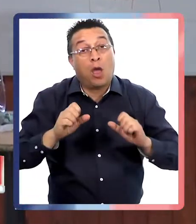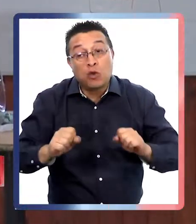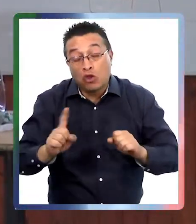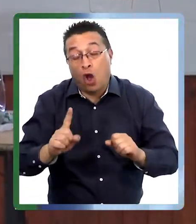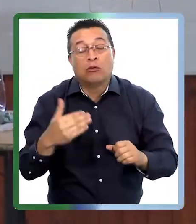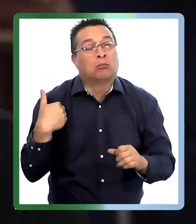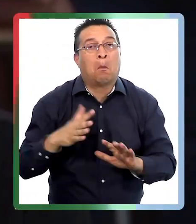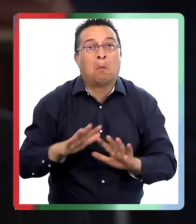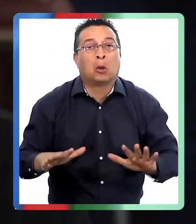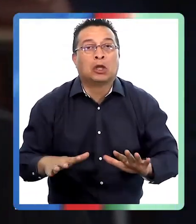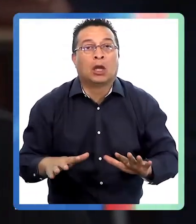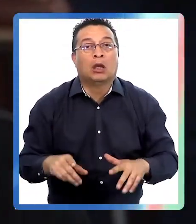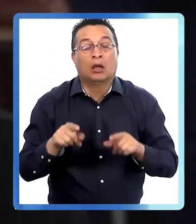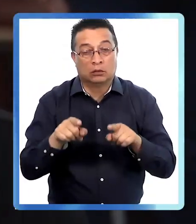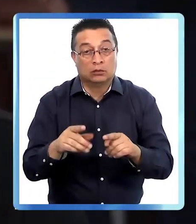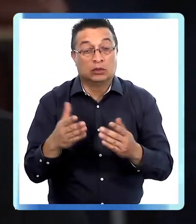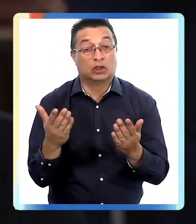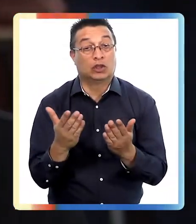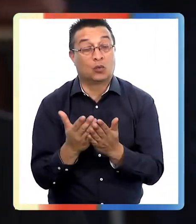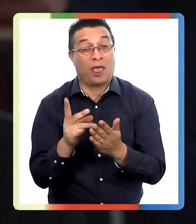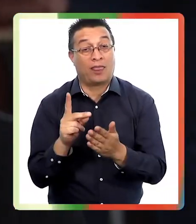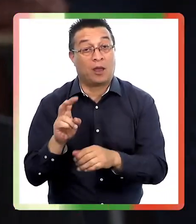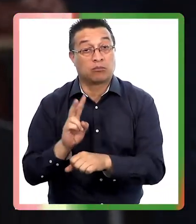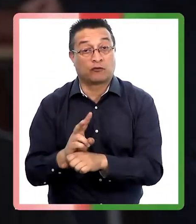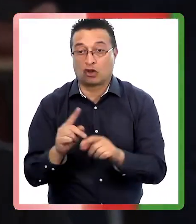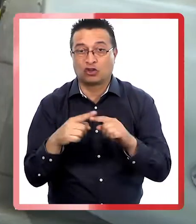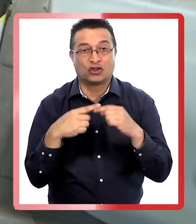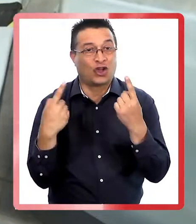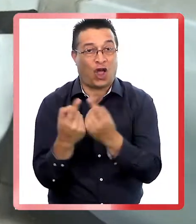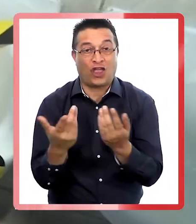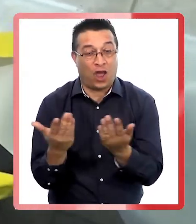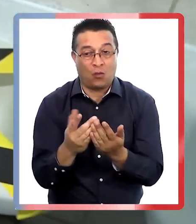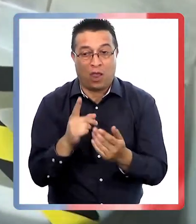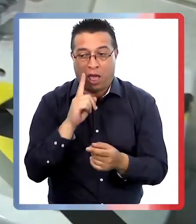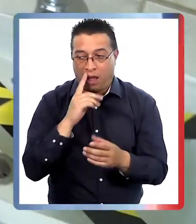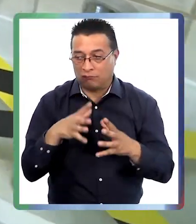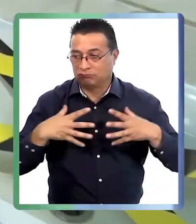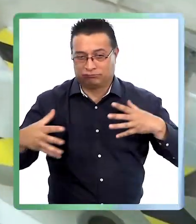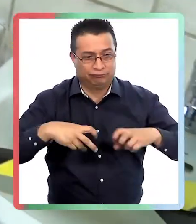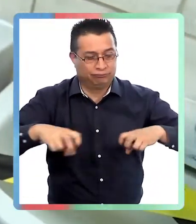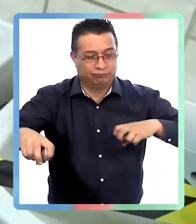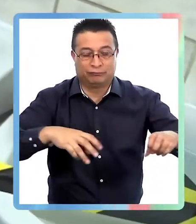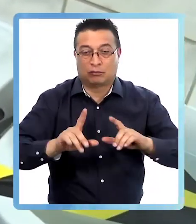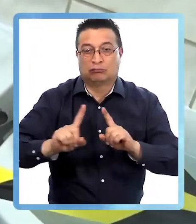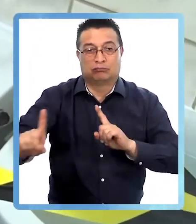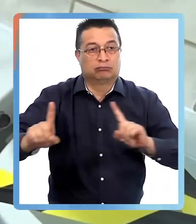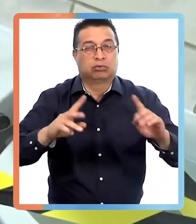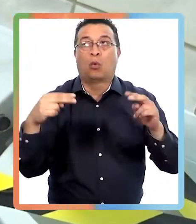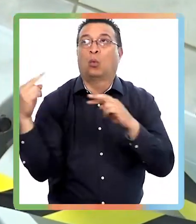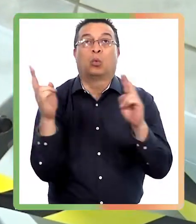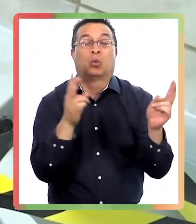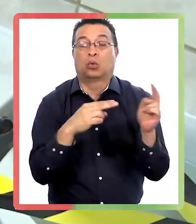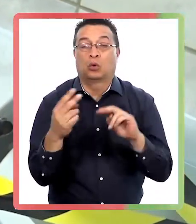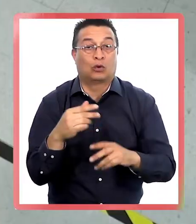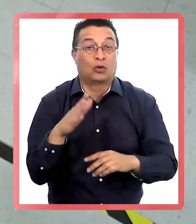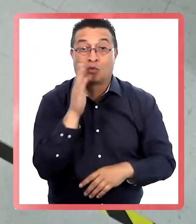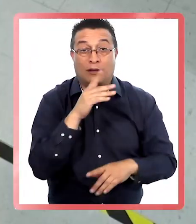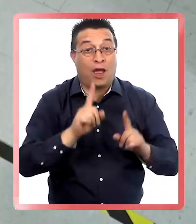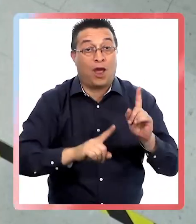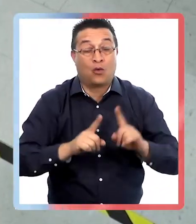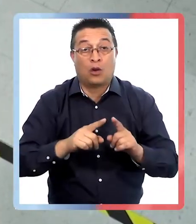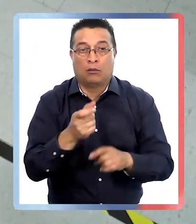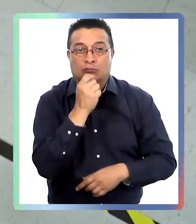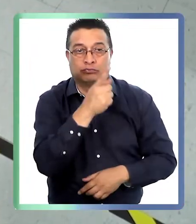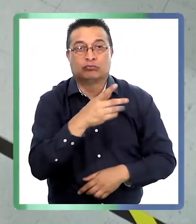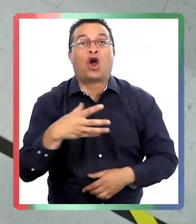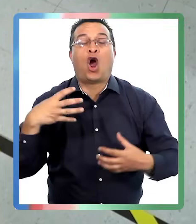El Colegio de Profesores advierte que no todas las escuelas tienen las condiciones para cumplir, por ejemplo, con la ventilación cruzada, y acusan al gobierno de